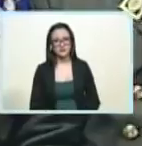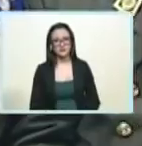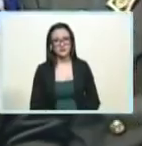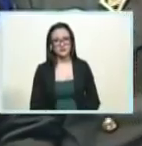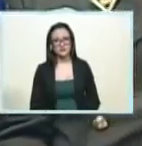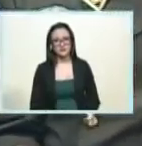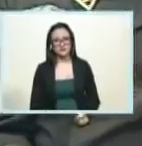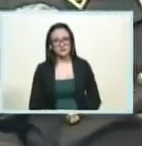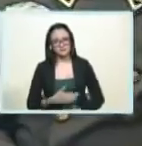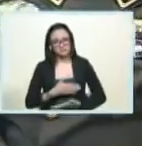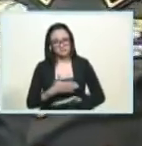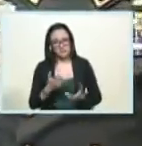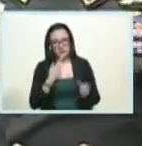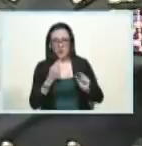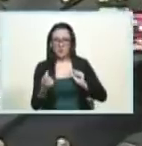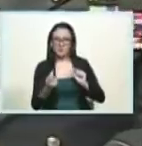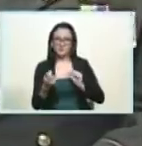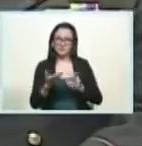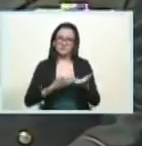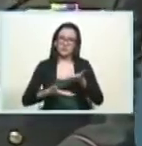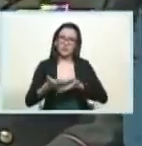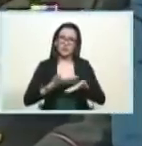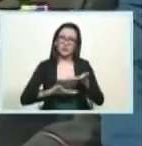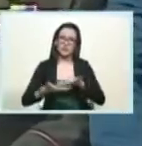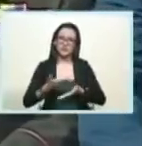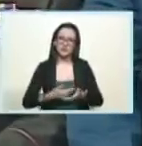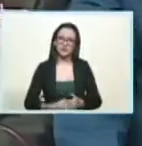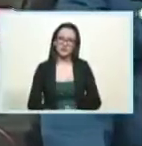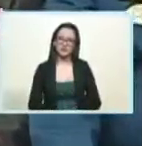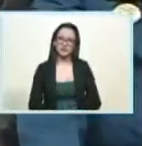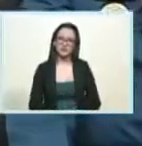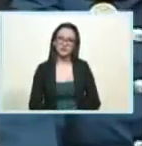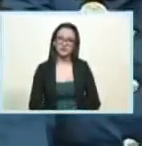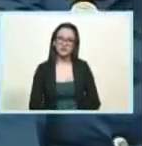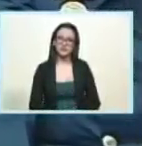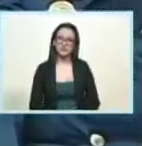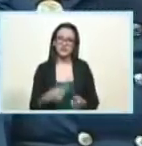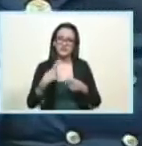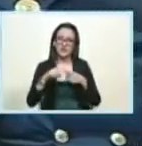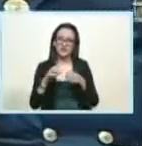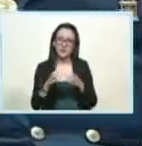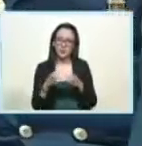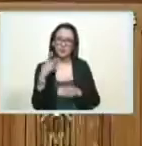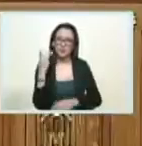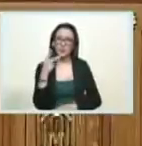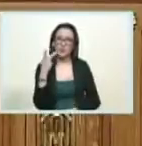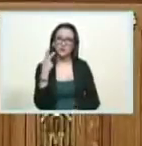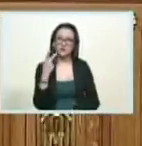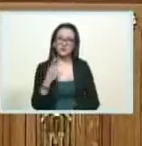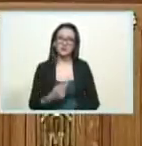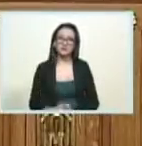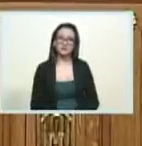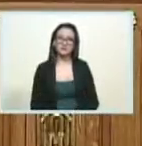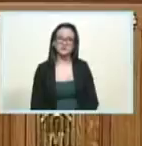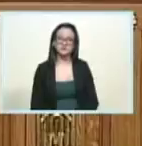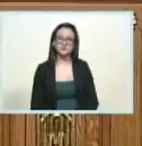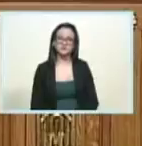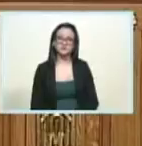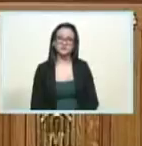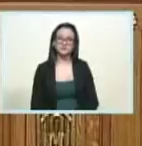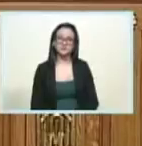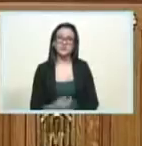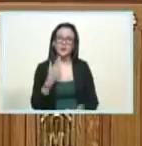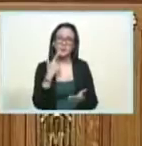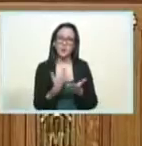Y se reabrieron conversaciones, negociaciones con distintos sectores políticos. Y